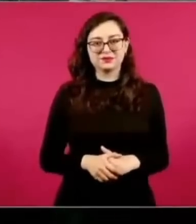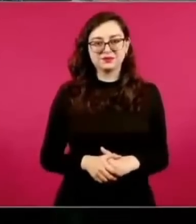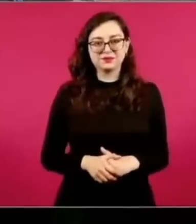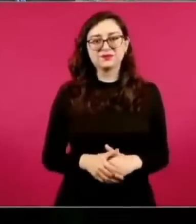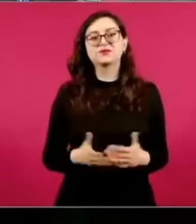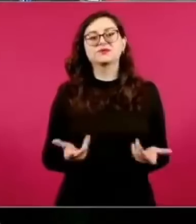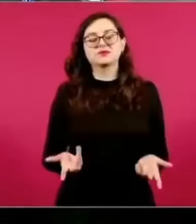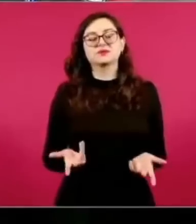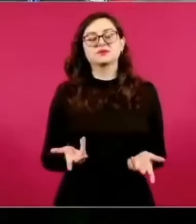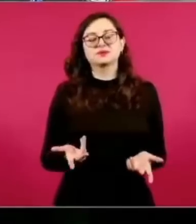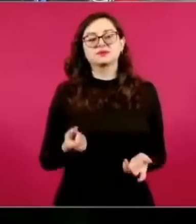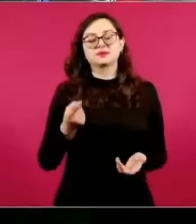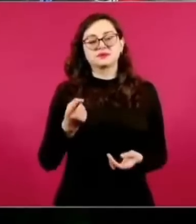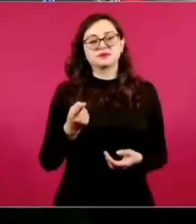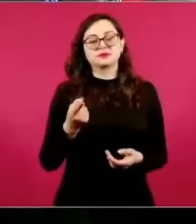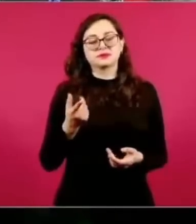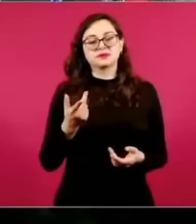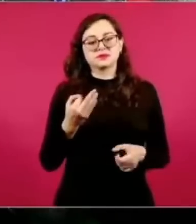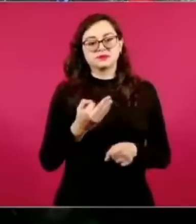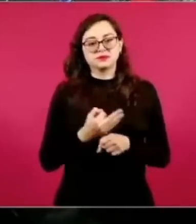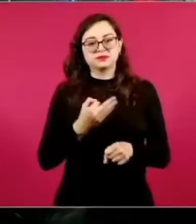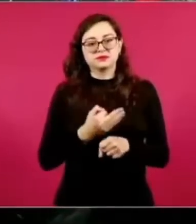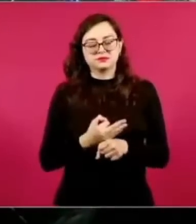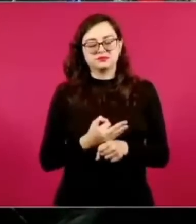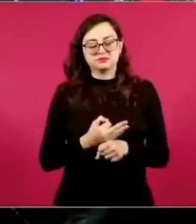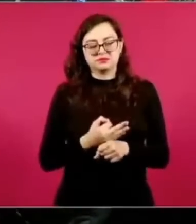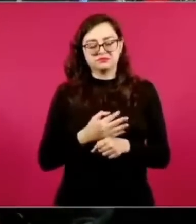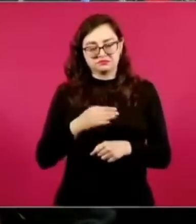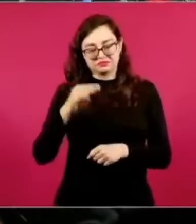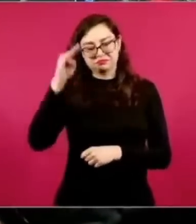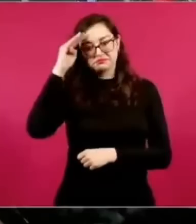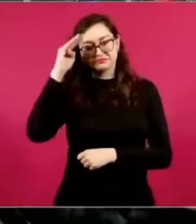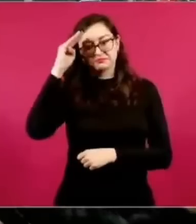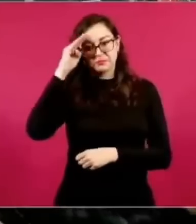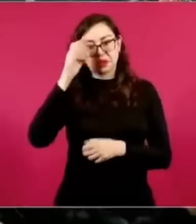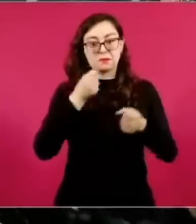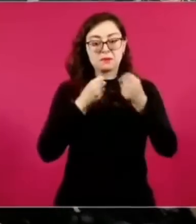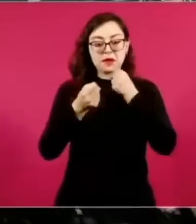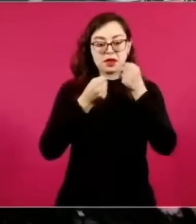Pero estamos hablando de un periodista político